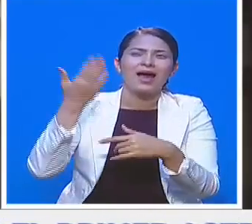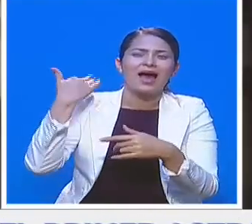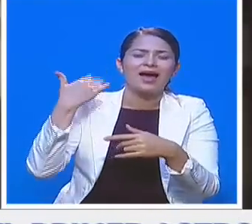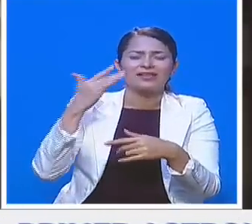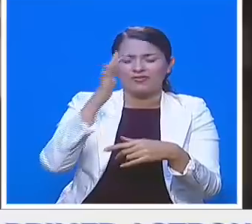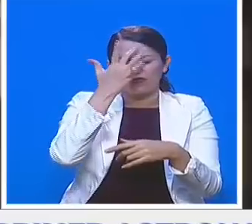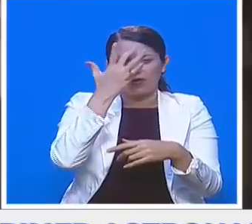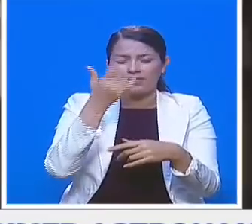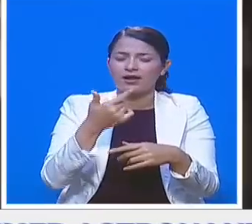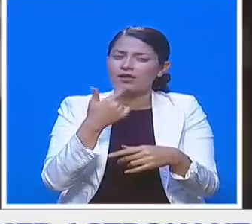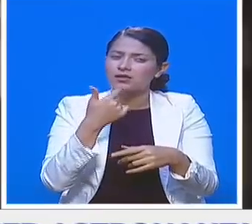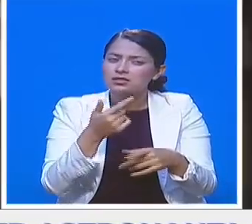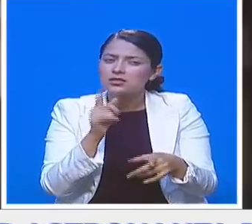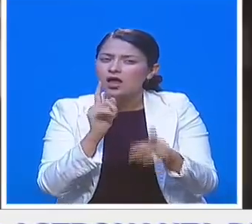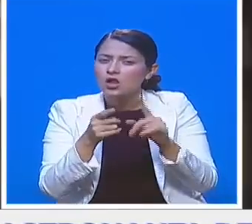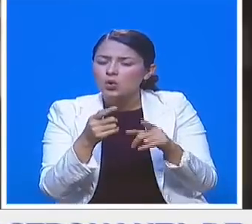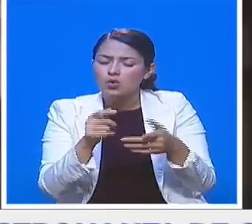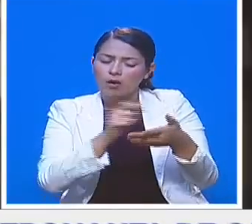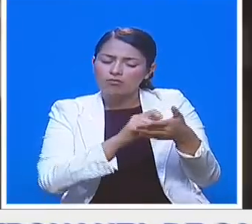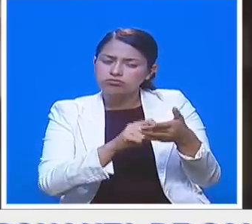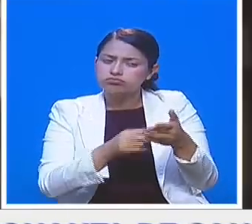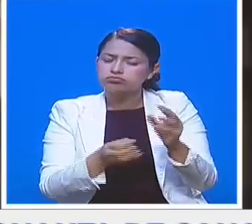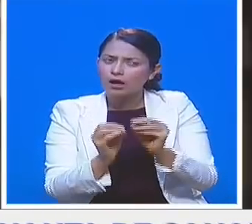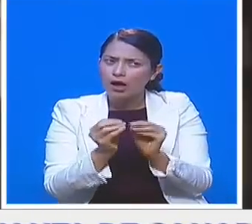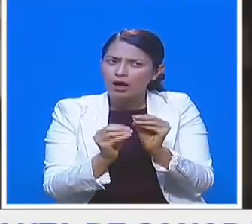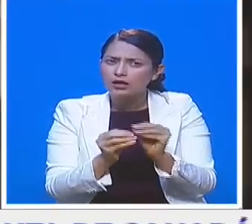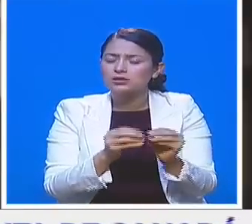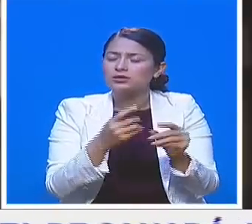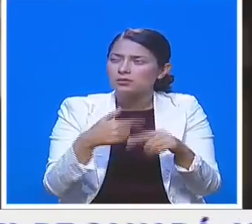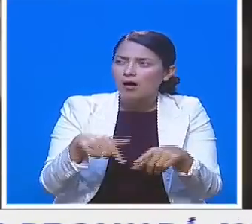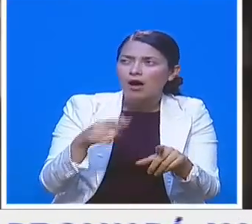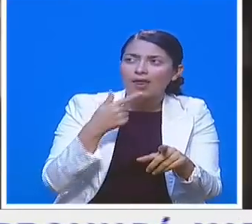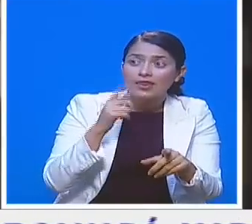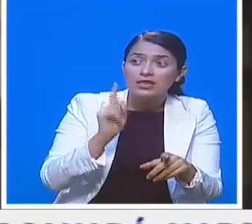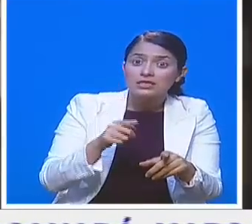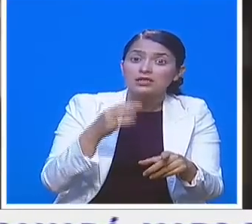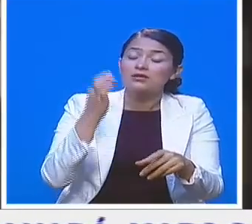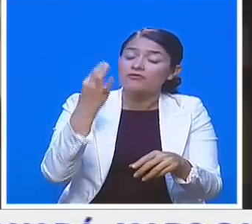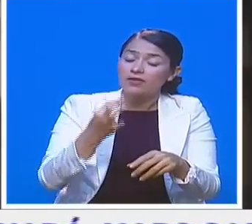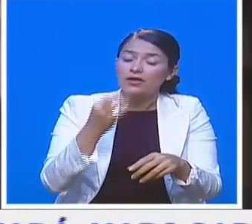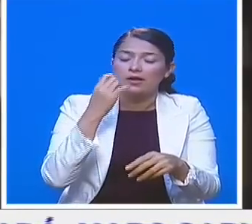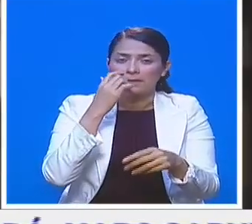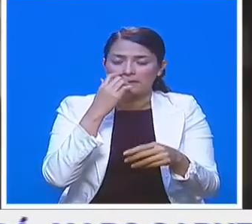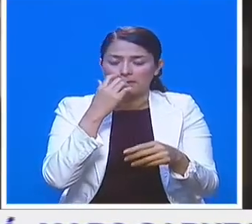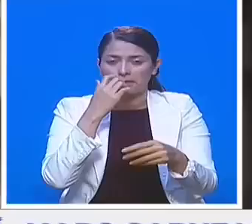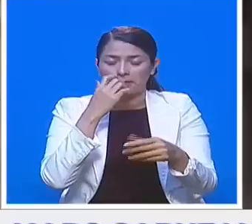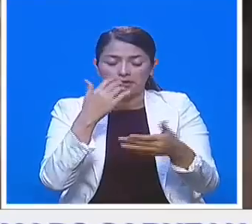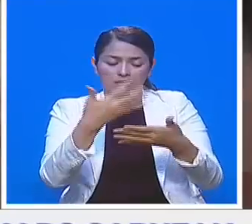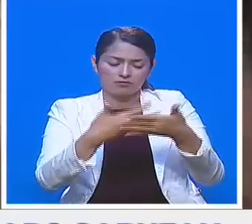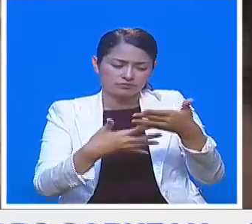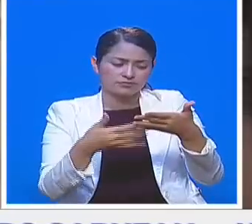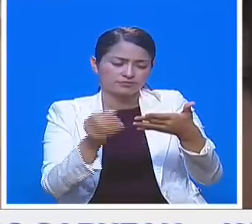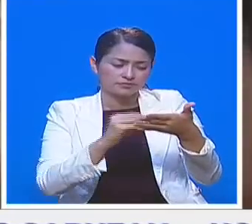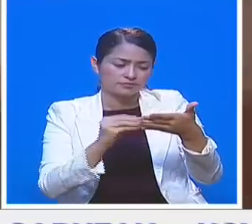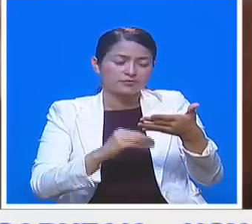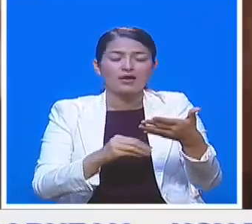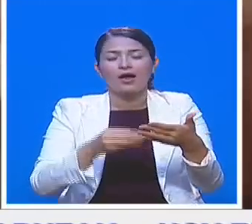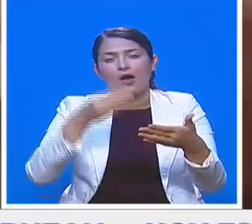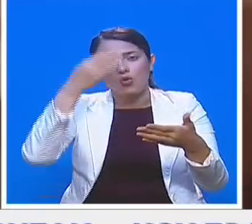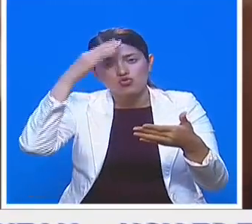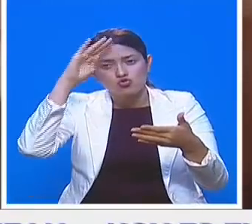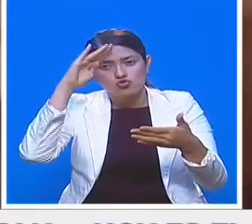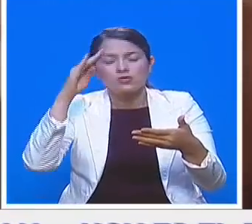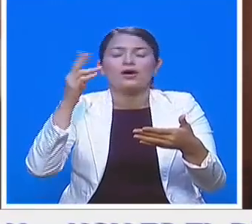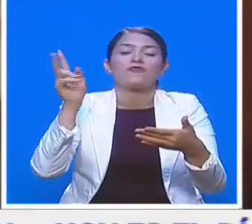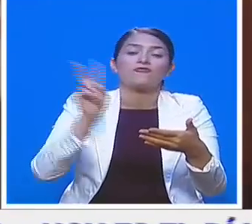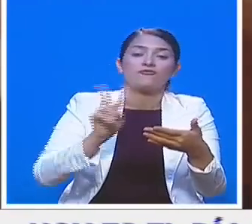febrero. Salieron varios borradores que fueron comentados en su momento, y en todos esos borradores Venezuela junto con Cuba estaba incluido en el